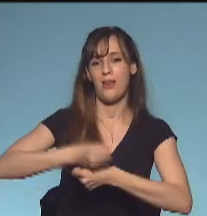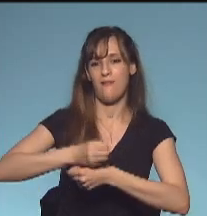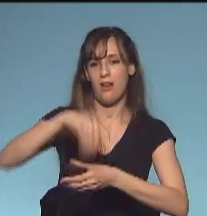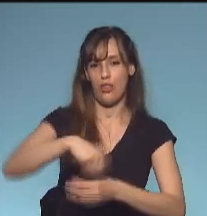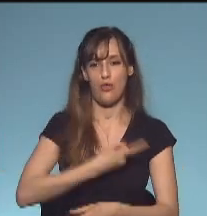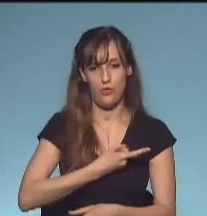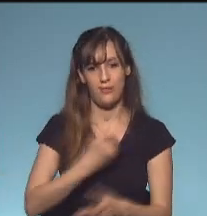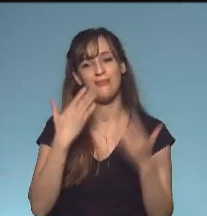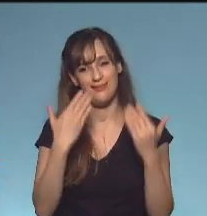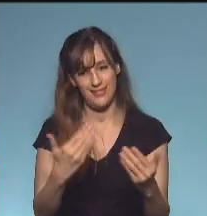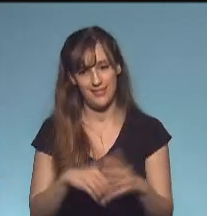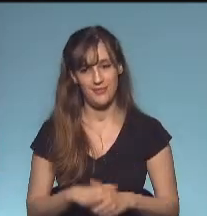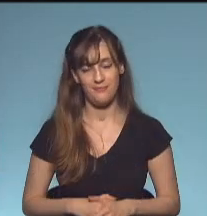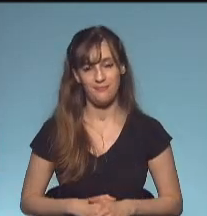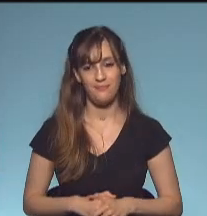gracias.